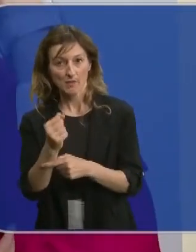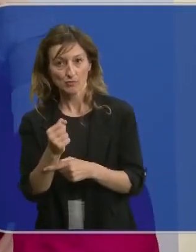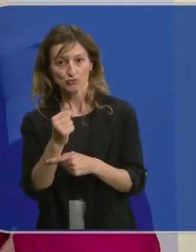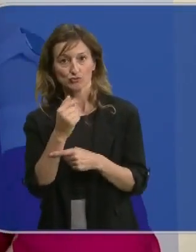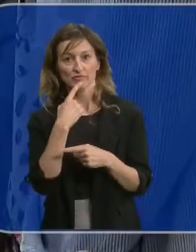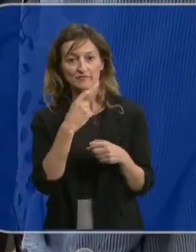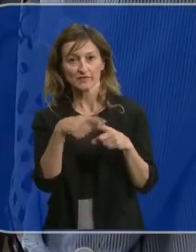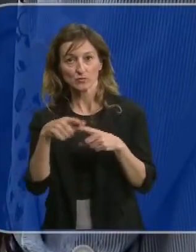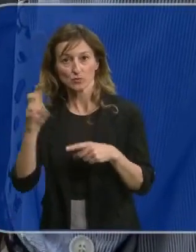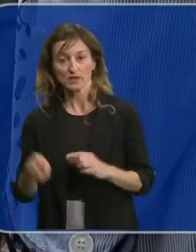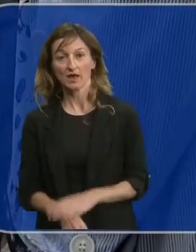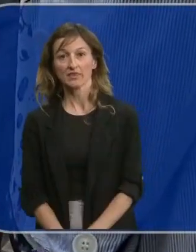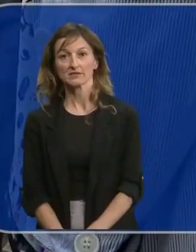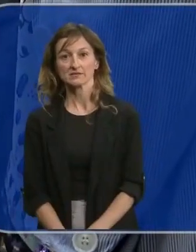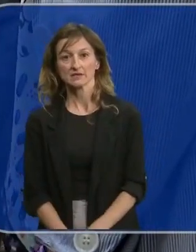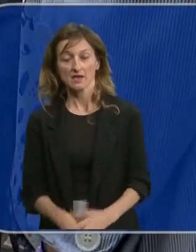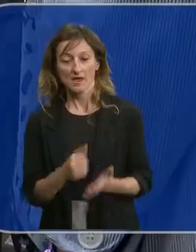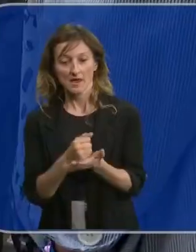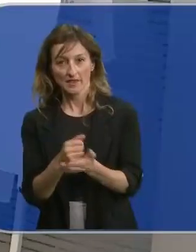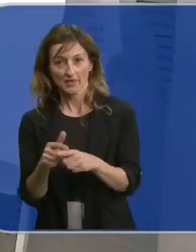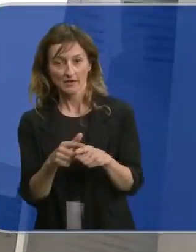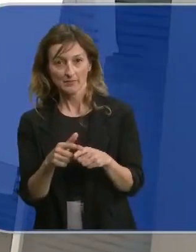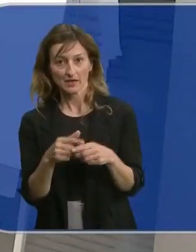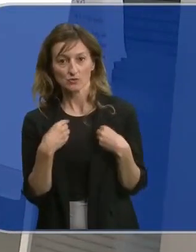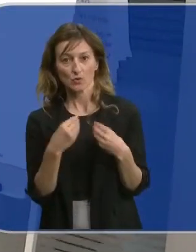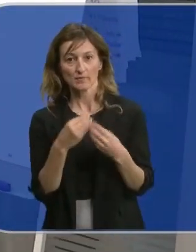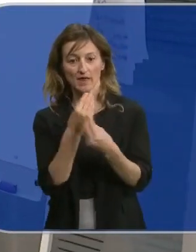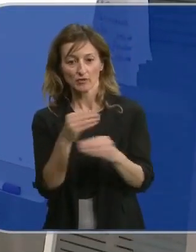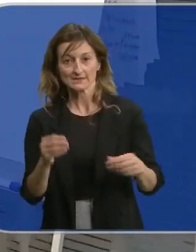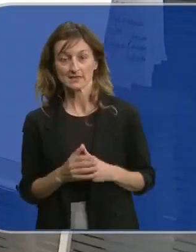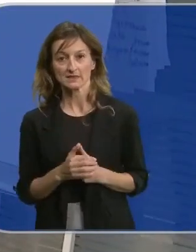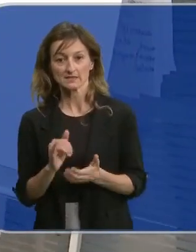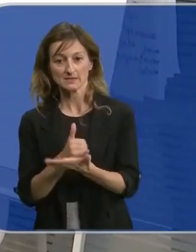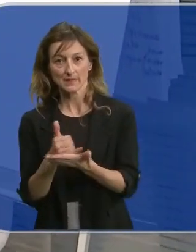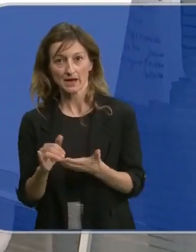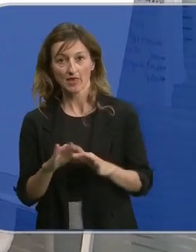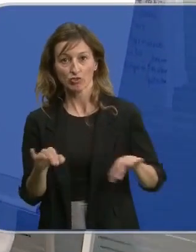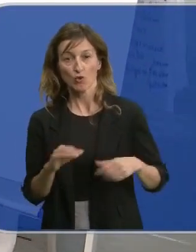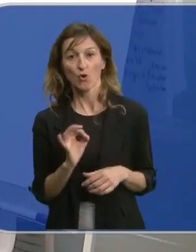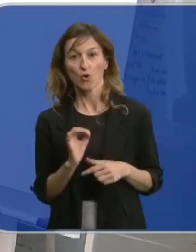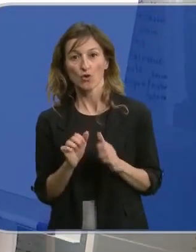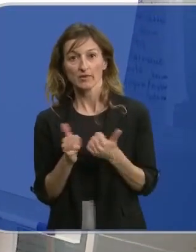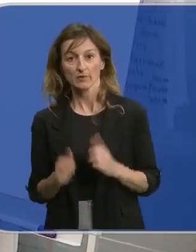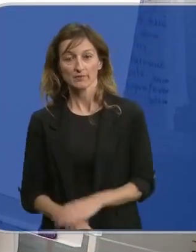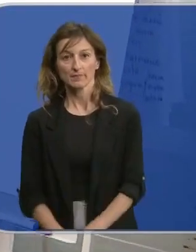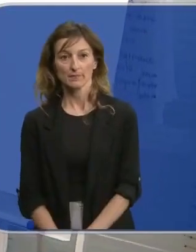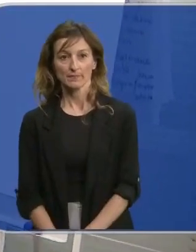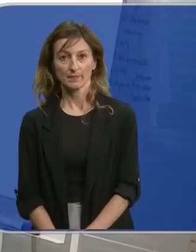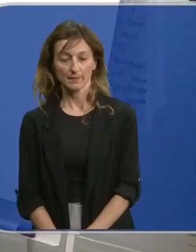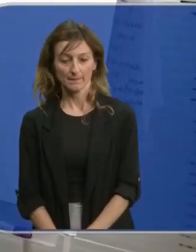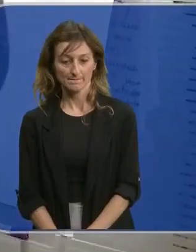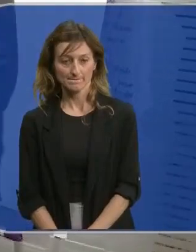distintas dificultades que van desde el reparto de herencias a la convivencia con adolescentes las separaciones o los procesos de duelo